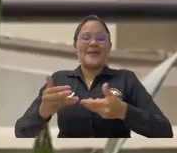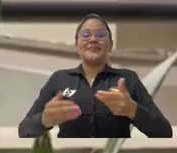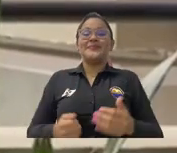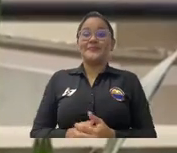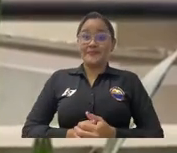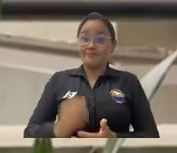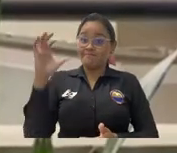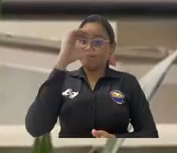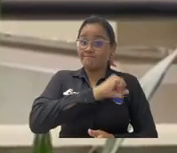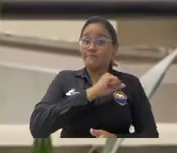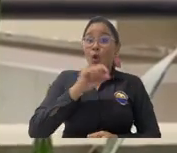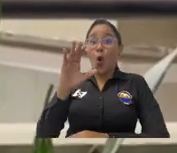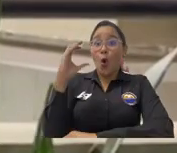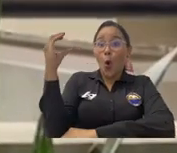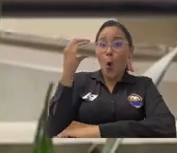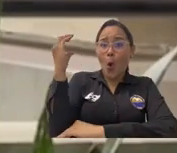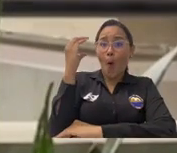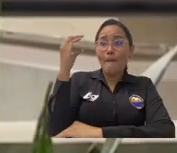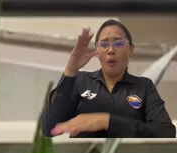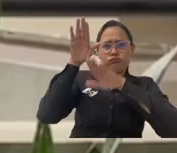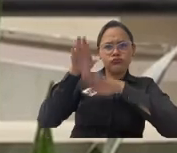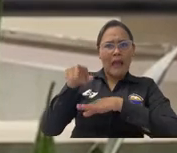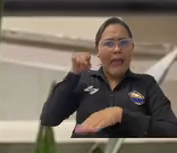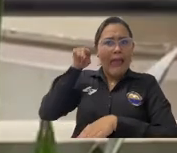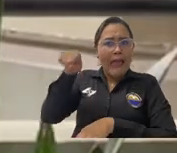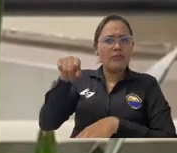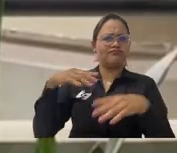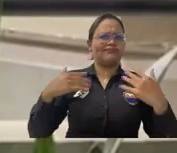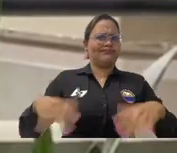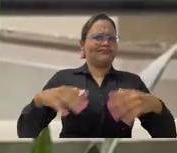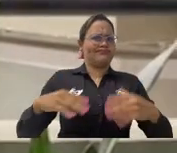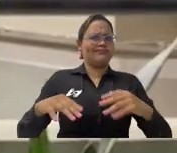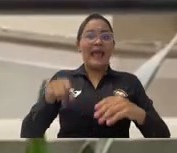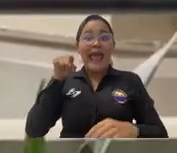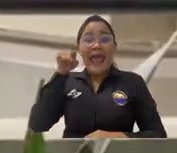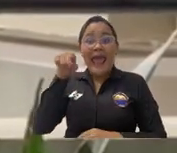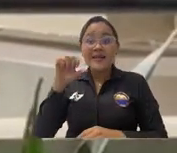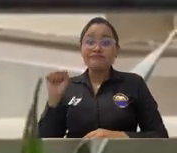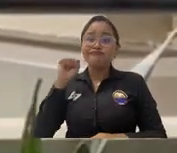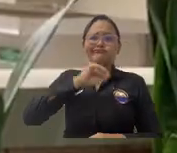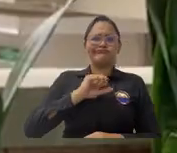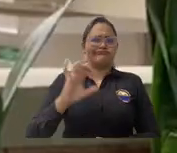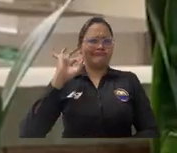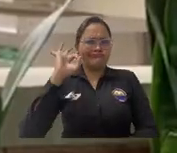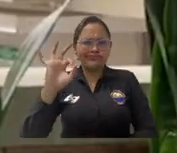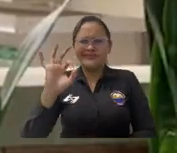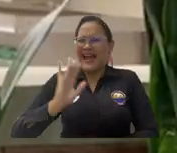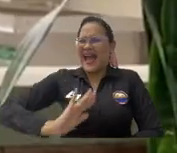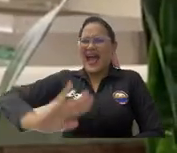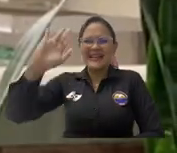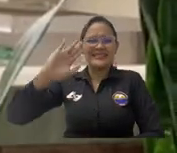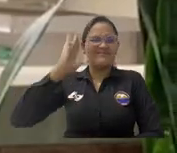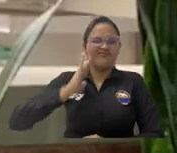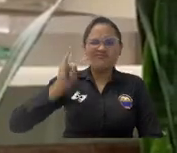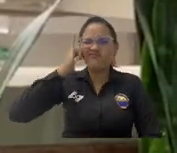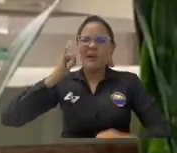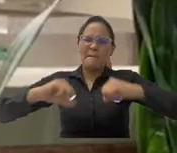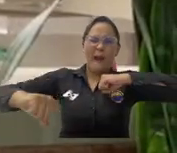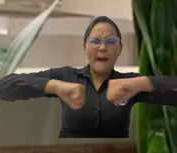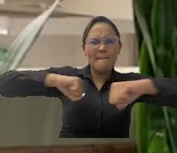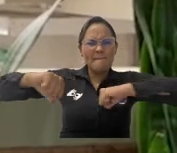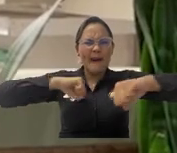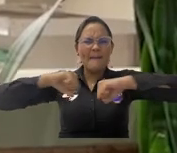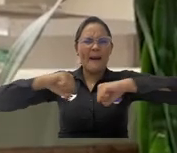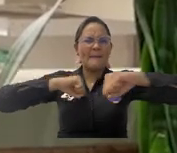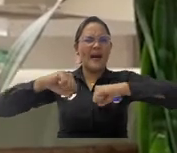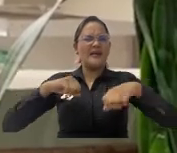que Colombia está muy bien representado en el Consejo Andino de Acreditación Universitaria. Pablo es un académico en